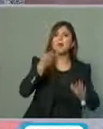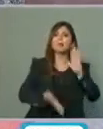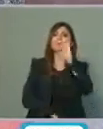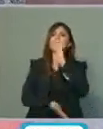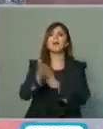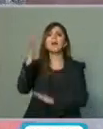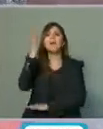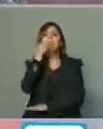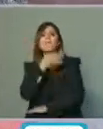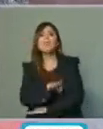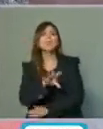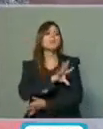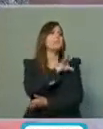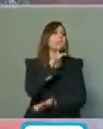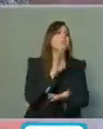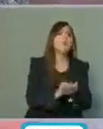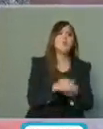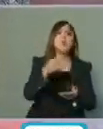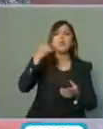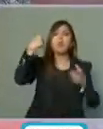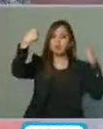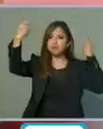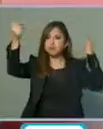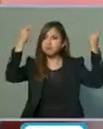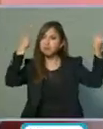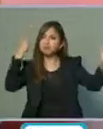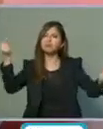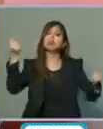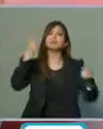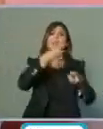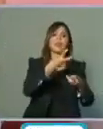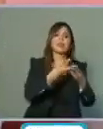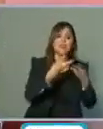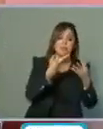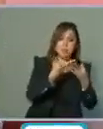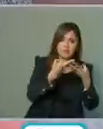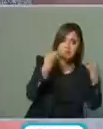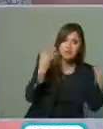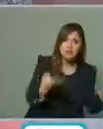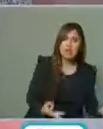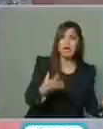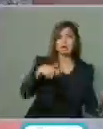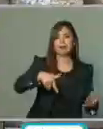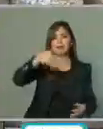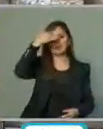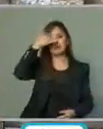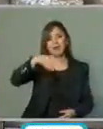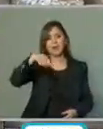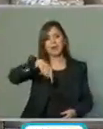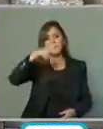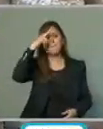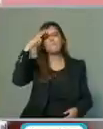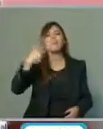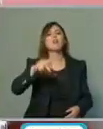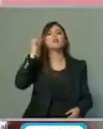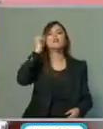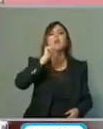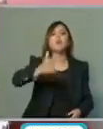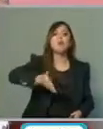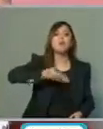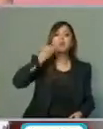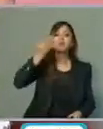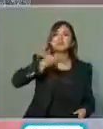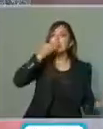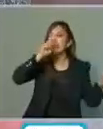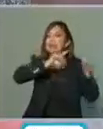una graduación, cumpleaños, presentación de 13, ya sabes que aquí en México nos inventamos todos los eventos habidos y por haber para